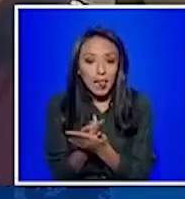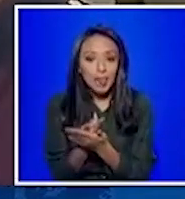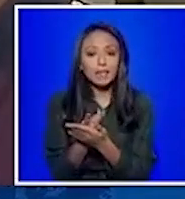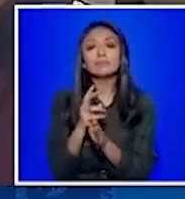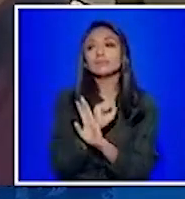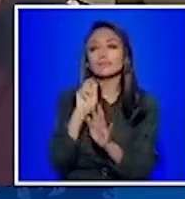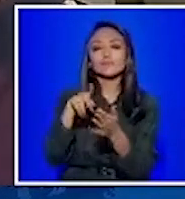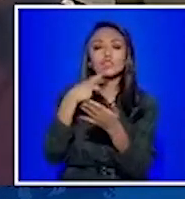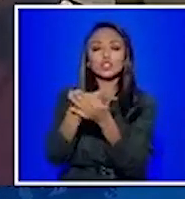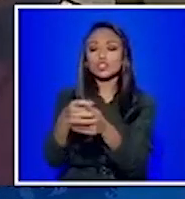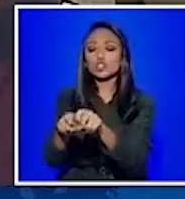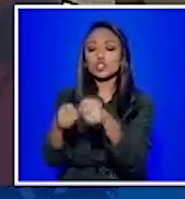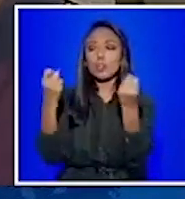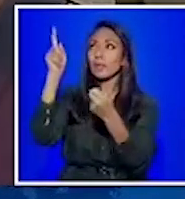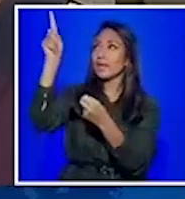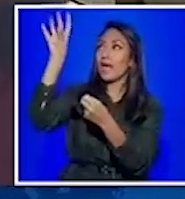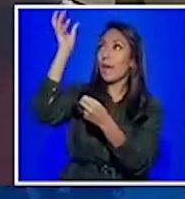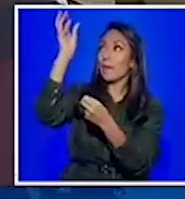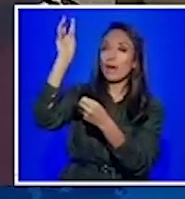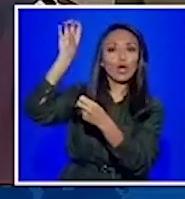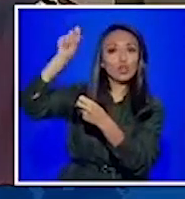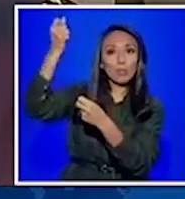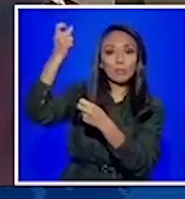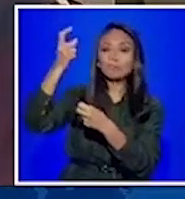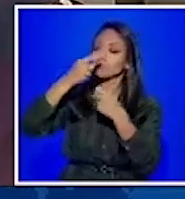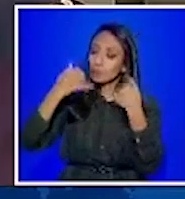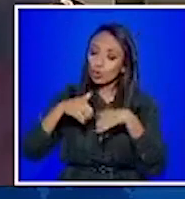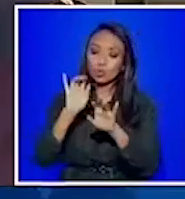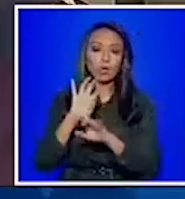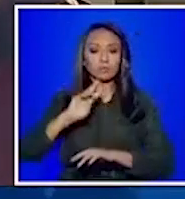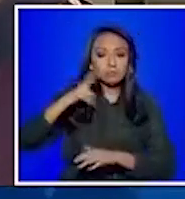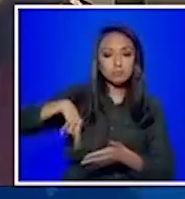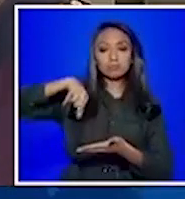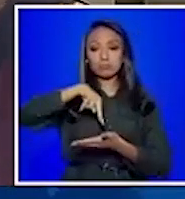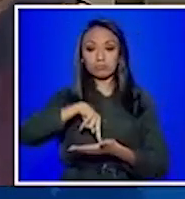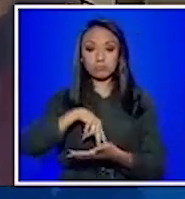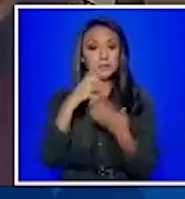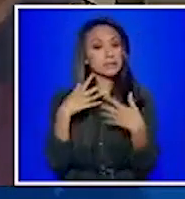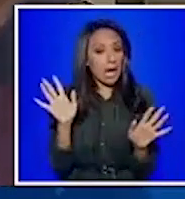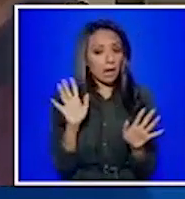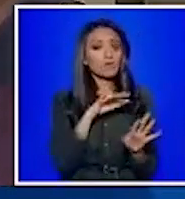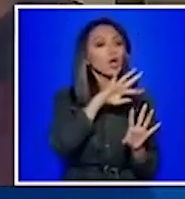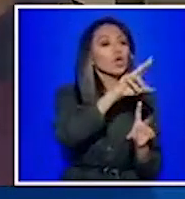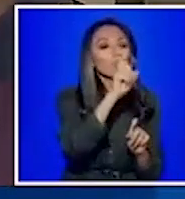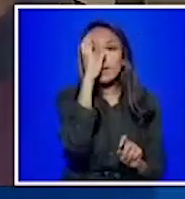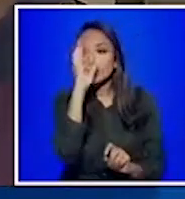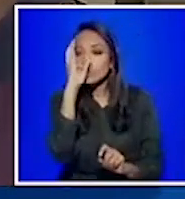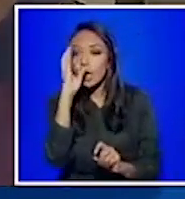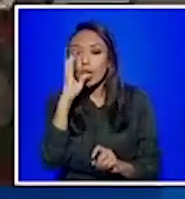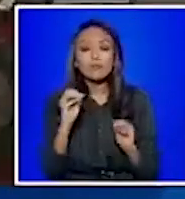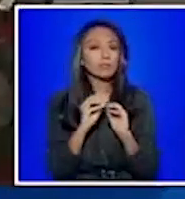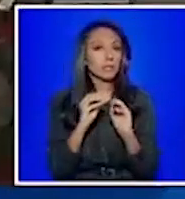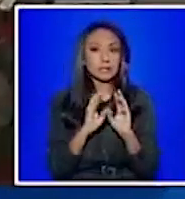la cámara y eso no le impidió que sigan claro no no eso se levanta y nuevamente sigue el